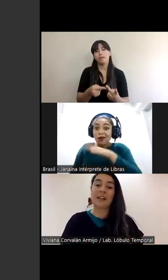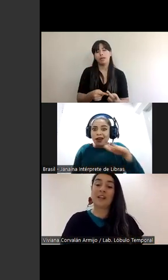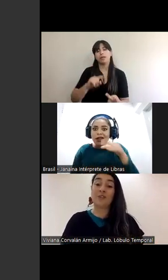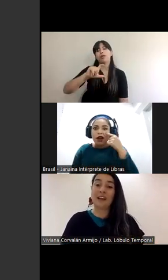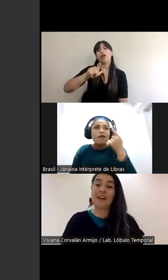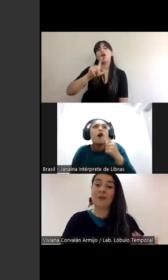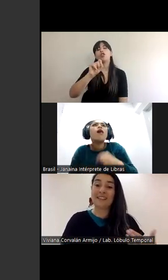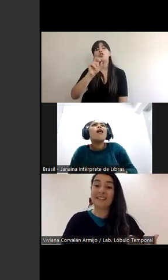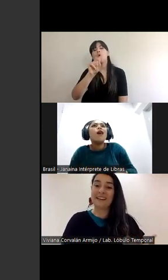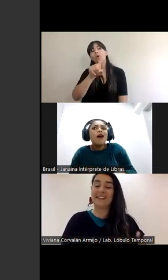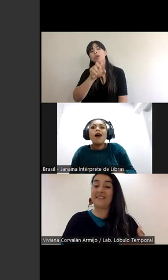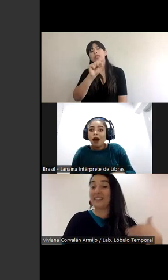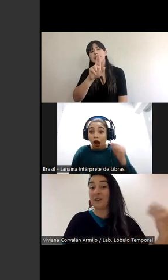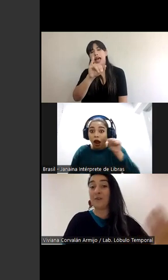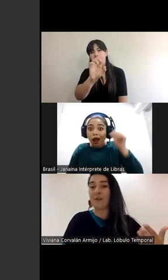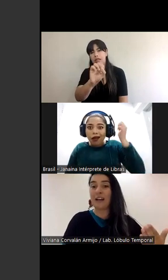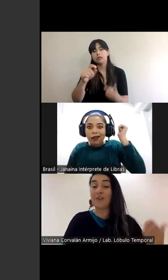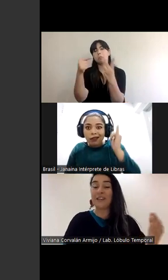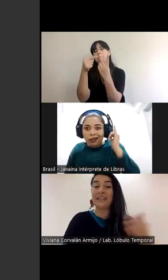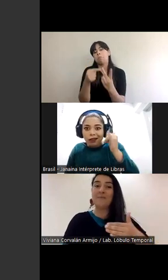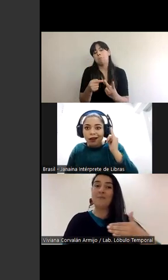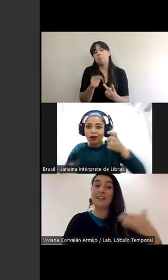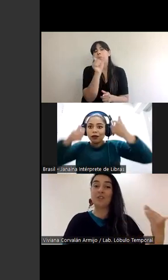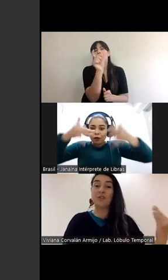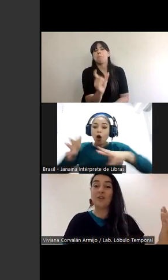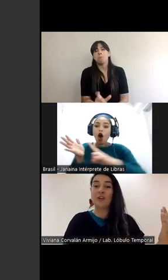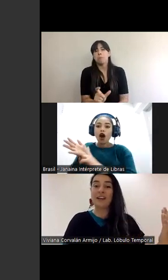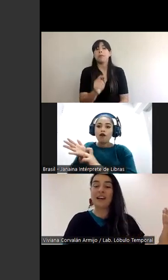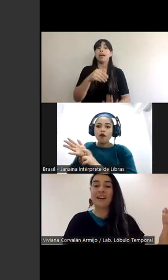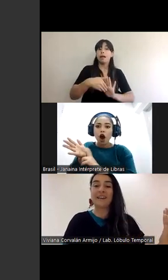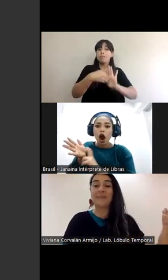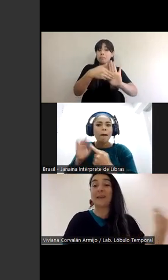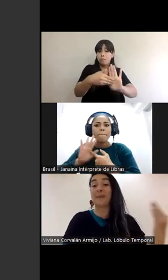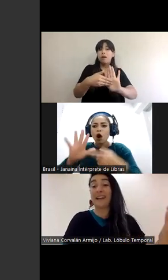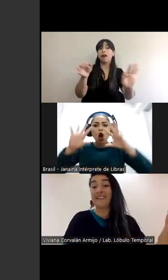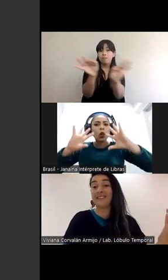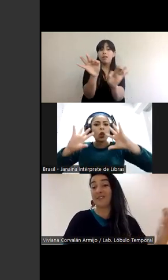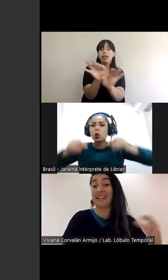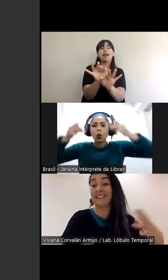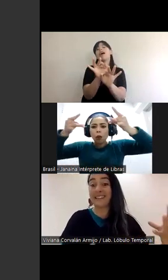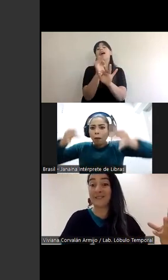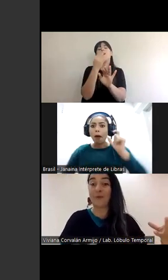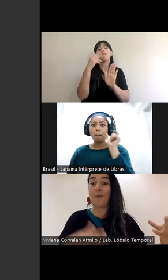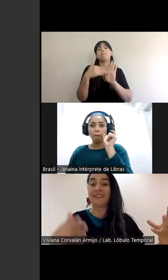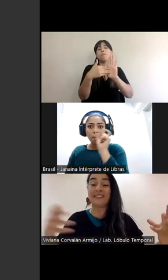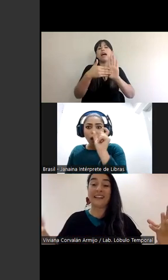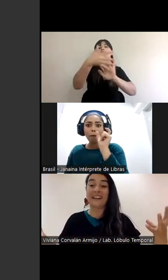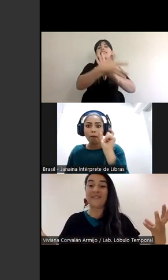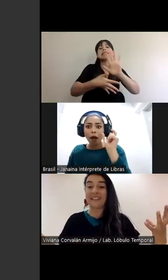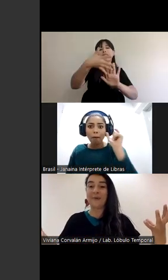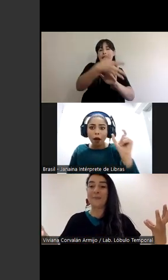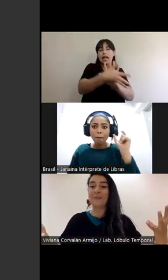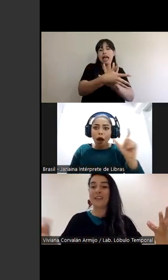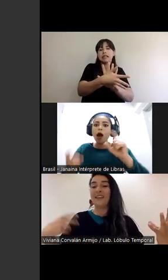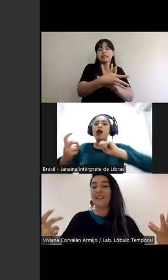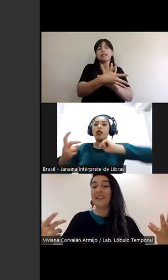la narradora cuenta que va a ser el vocabulario y muestra todas las palabras, o sea, las señas ocupadas en el